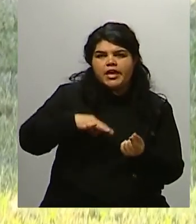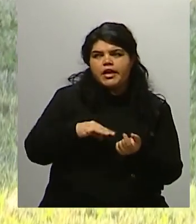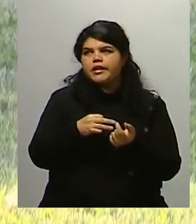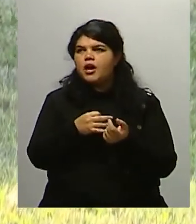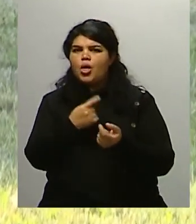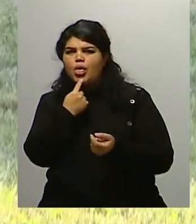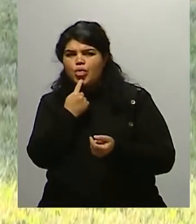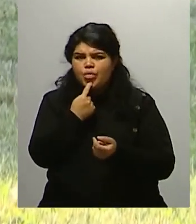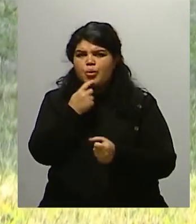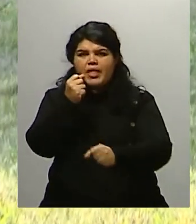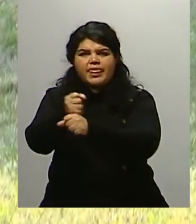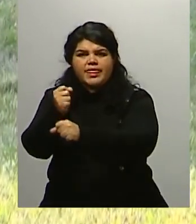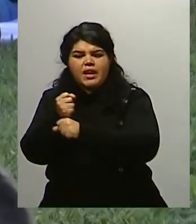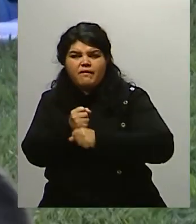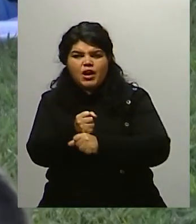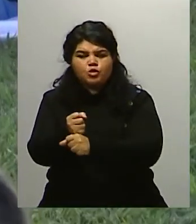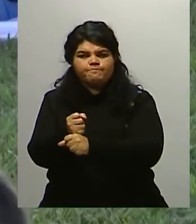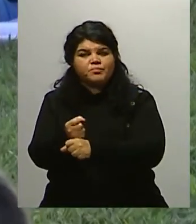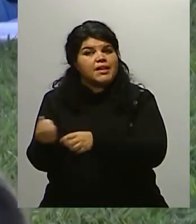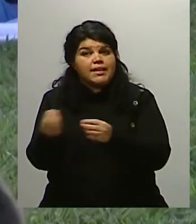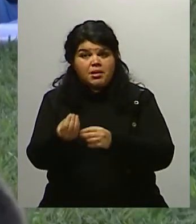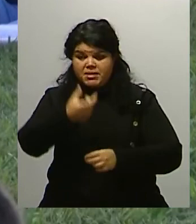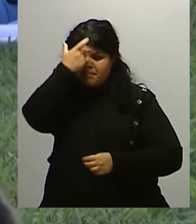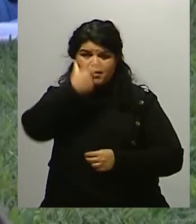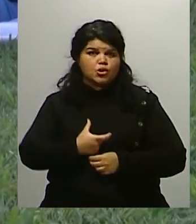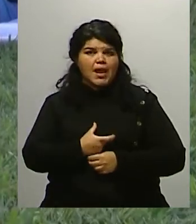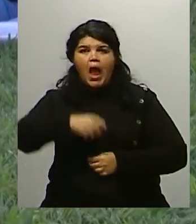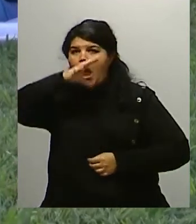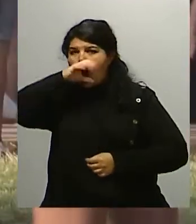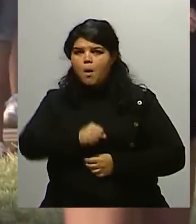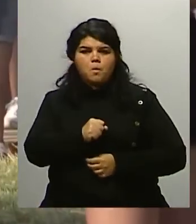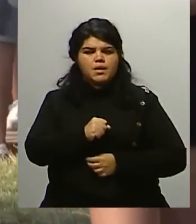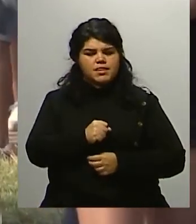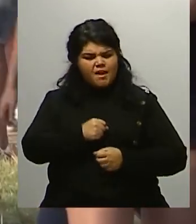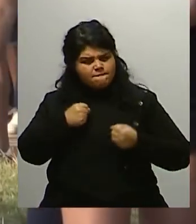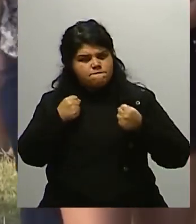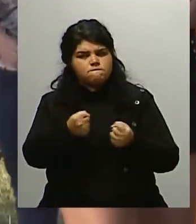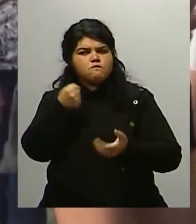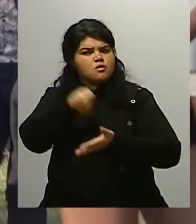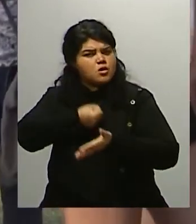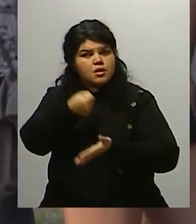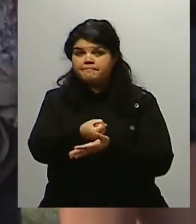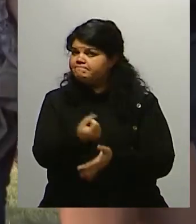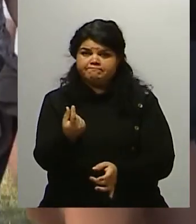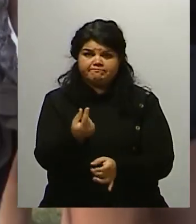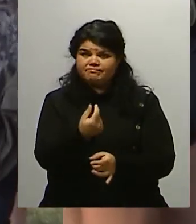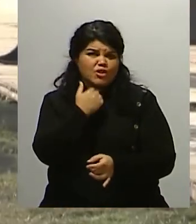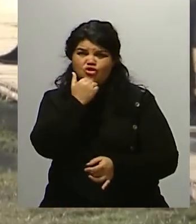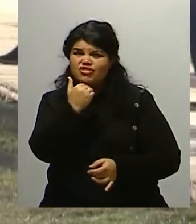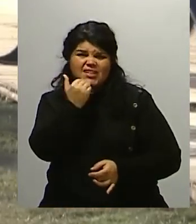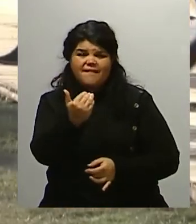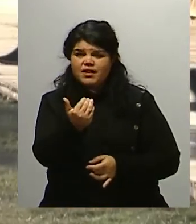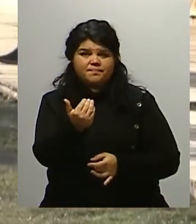poca tolerancia a la frustración. Tenemos muy pocas ilusiones, vivimos el aquí y el ahora. Entonces nosotros tenemos